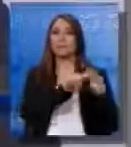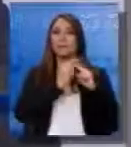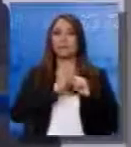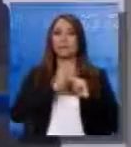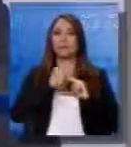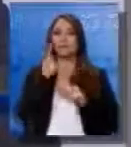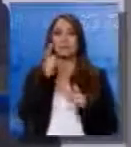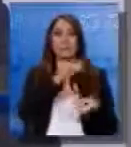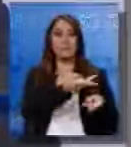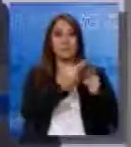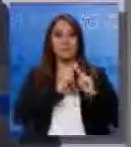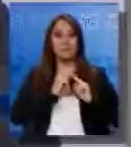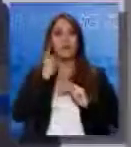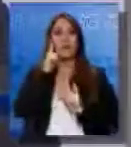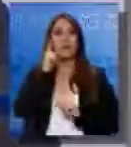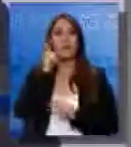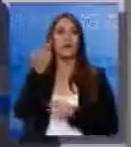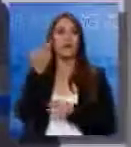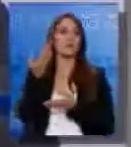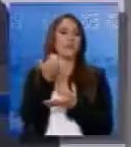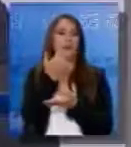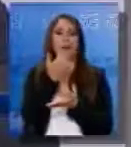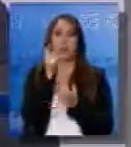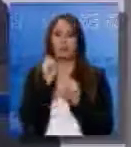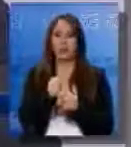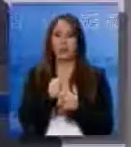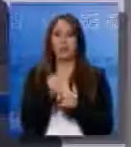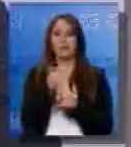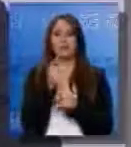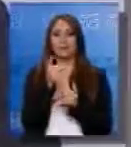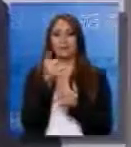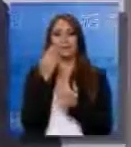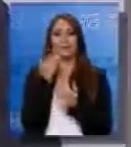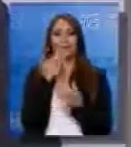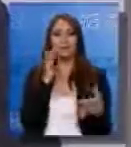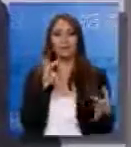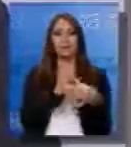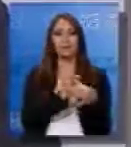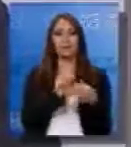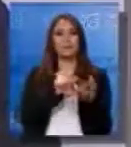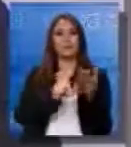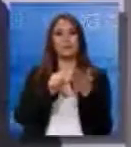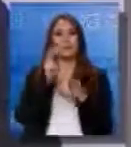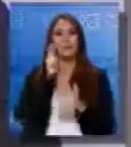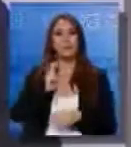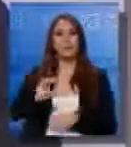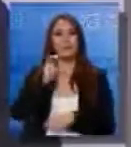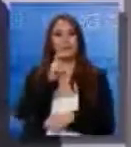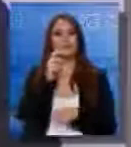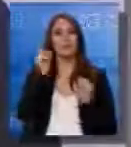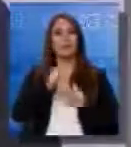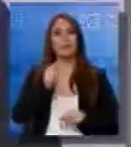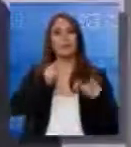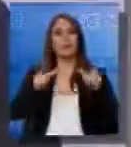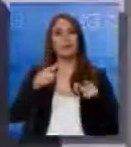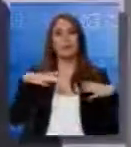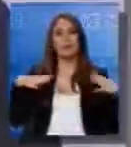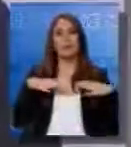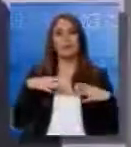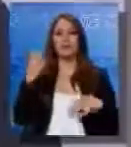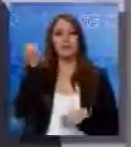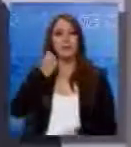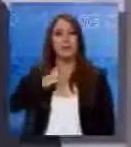préstamos quirografarios para el tren crucero. Esta vez nosotros hemos unido fuerzas con el Ministerio de Turismo para en verdad llegar a